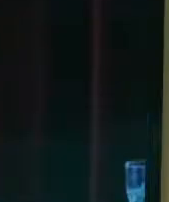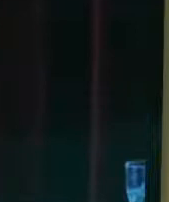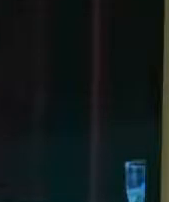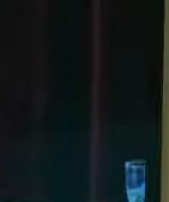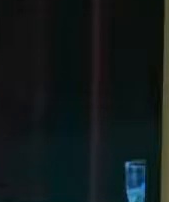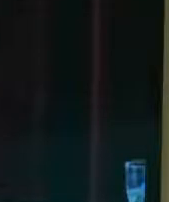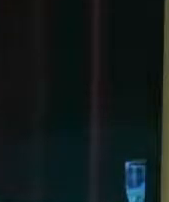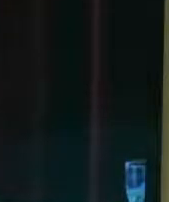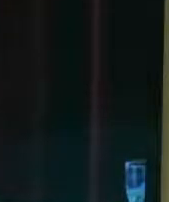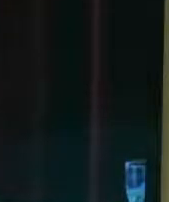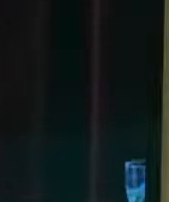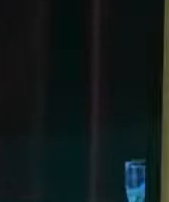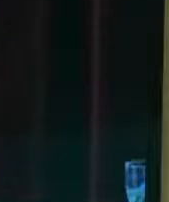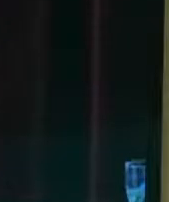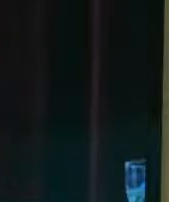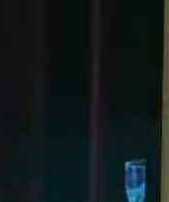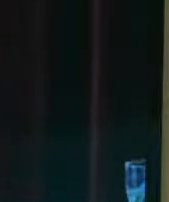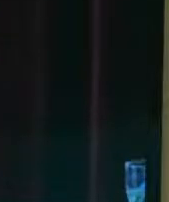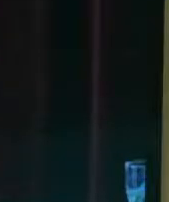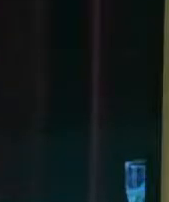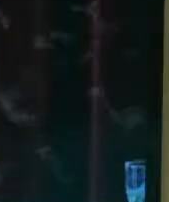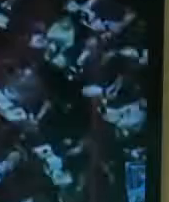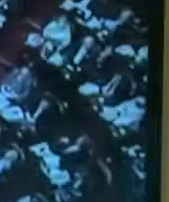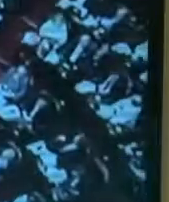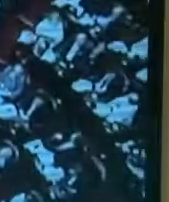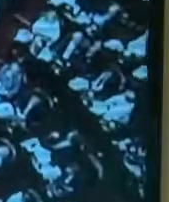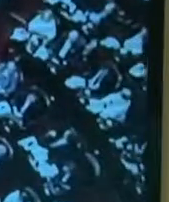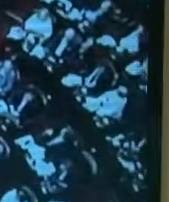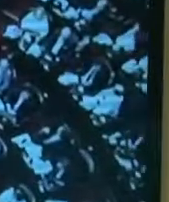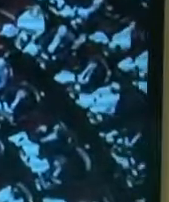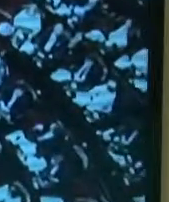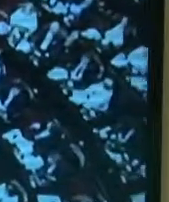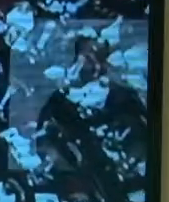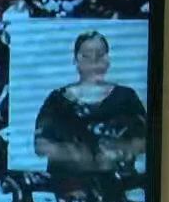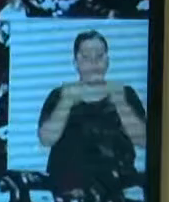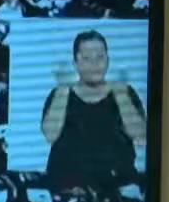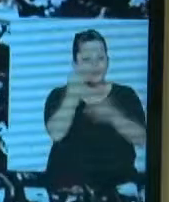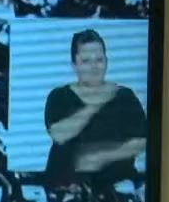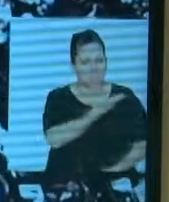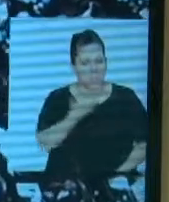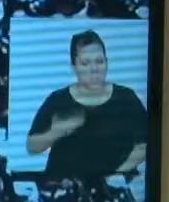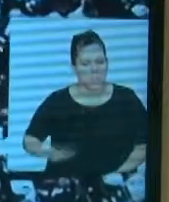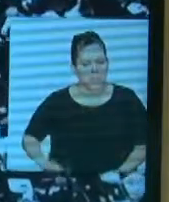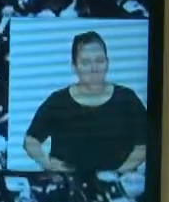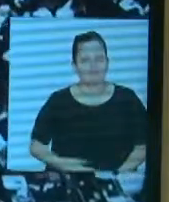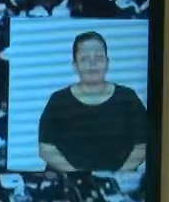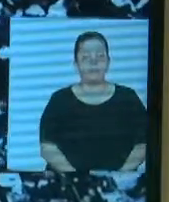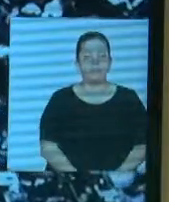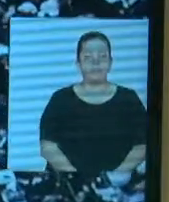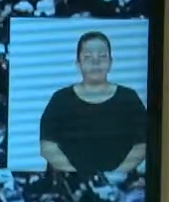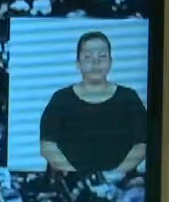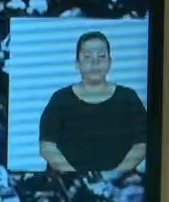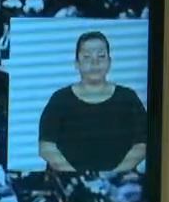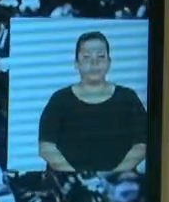tema con nuestra compañera de tareas Verónica Gordillo, pero antes vamos a hablar de lo que dejó esta jornada, esta sesión maratónica ayer en